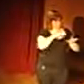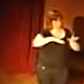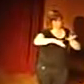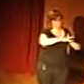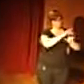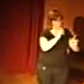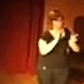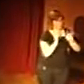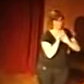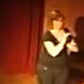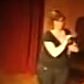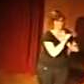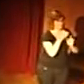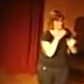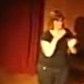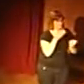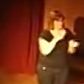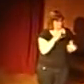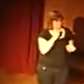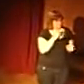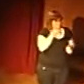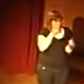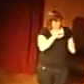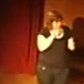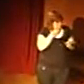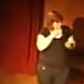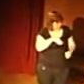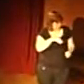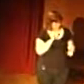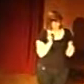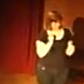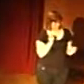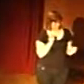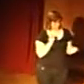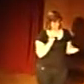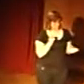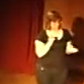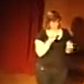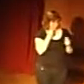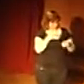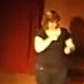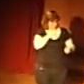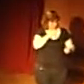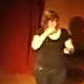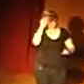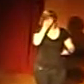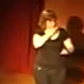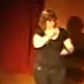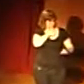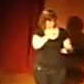testimonio recordatorio histórico de algo tan trascendente como la propia historia de España la historia de la monarquía española por